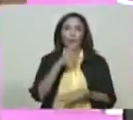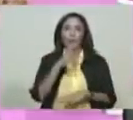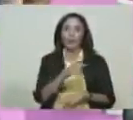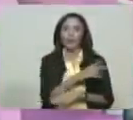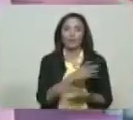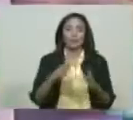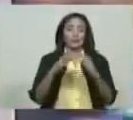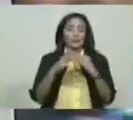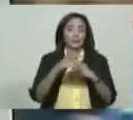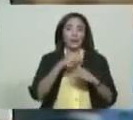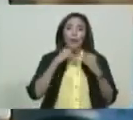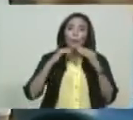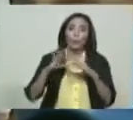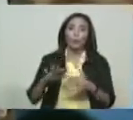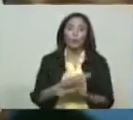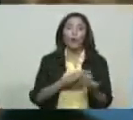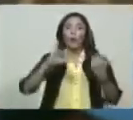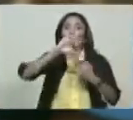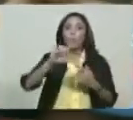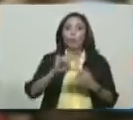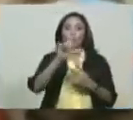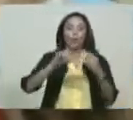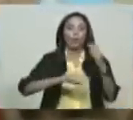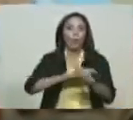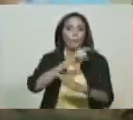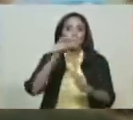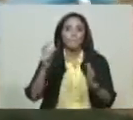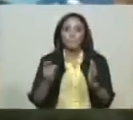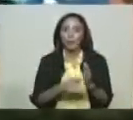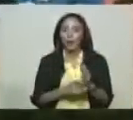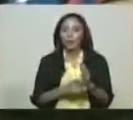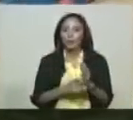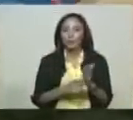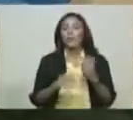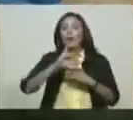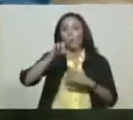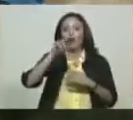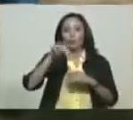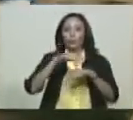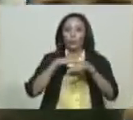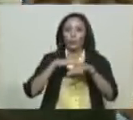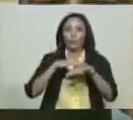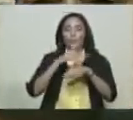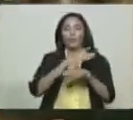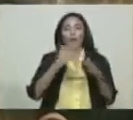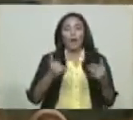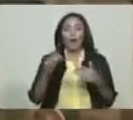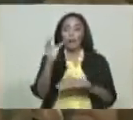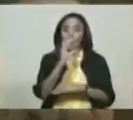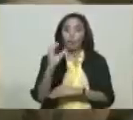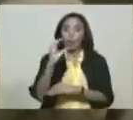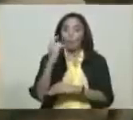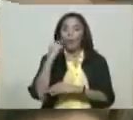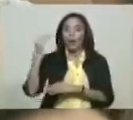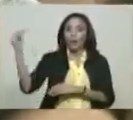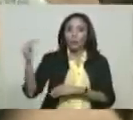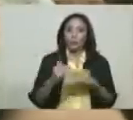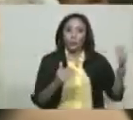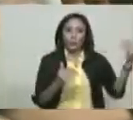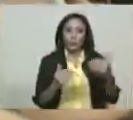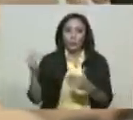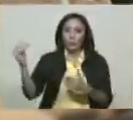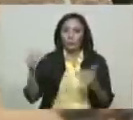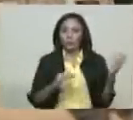Junio, julio entero. Un día como hoy, ingresaron de Colombia grupos paramilitares